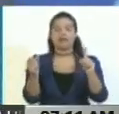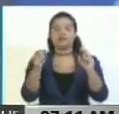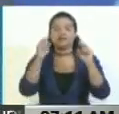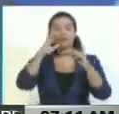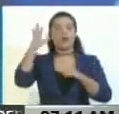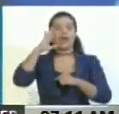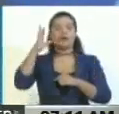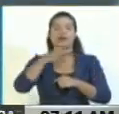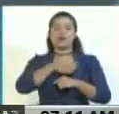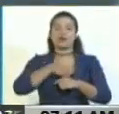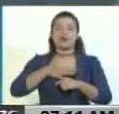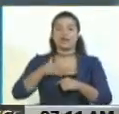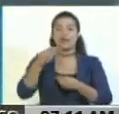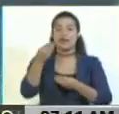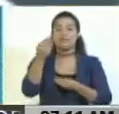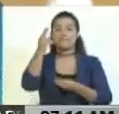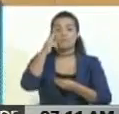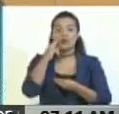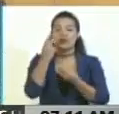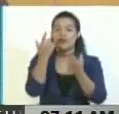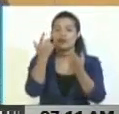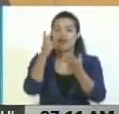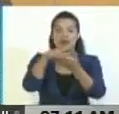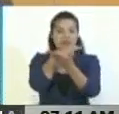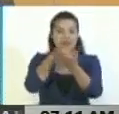del Bolívar como divisa nacional.